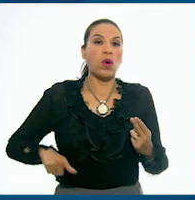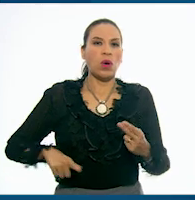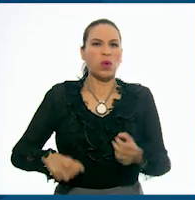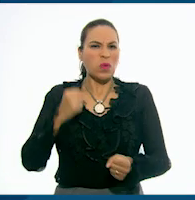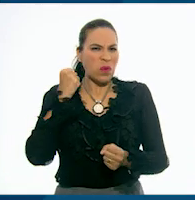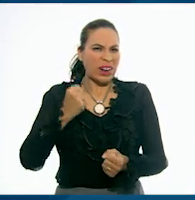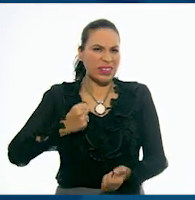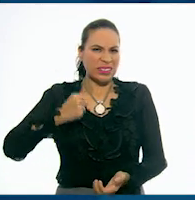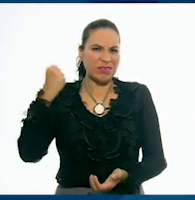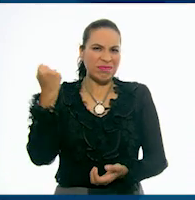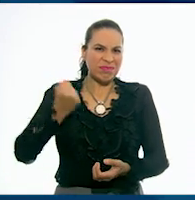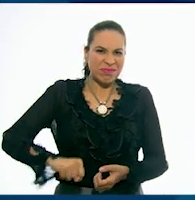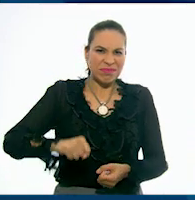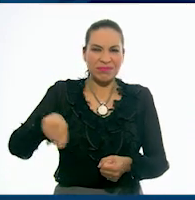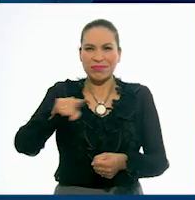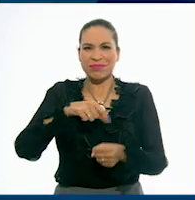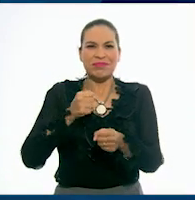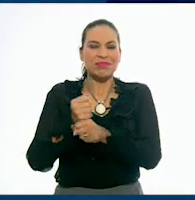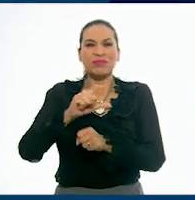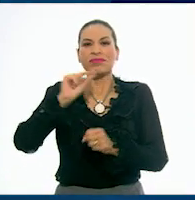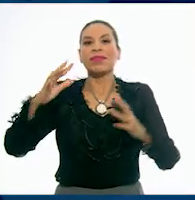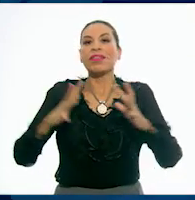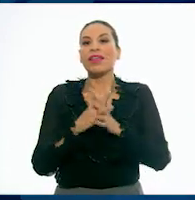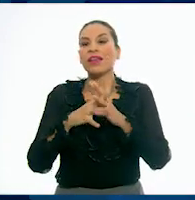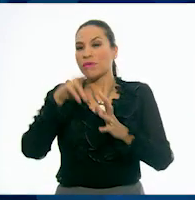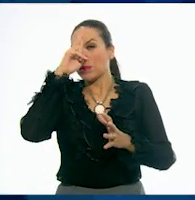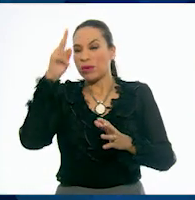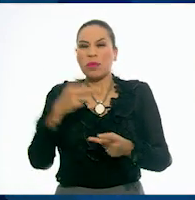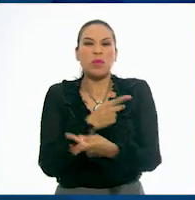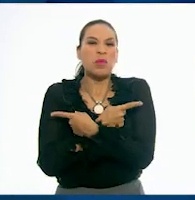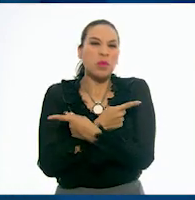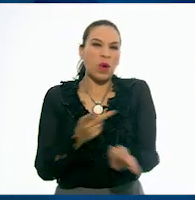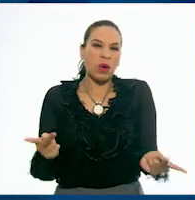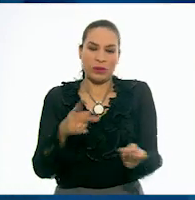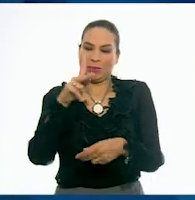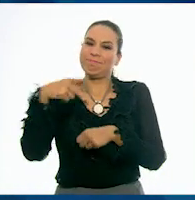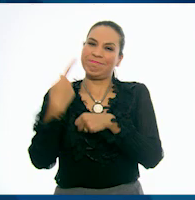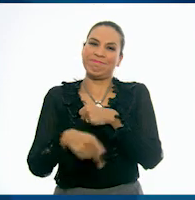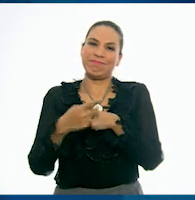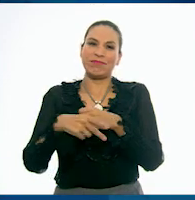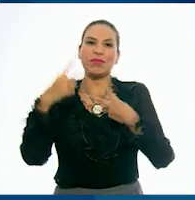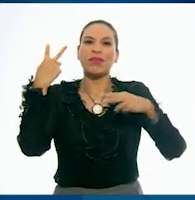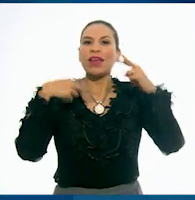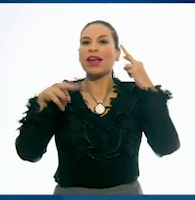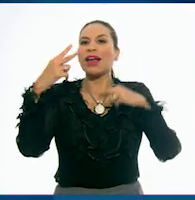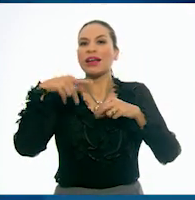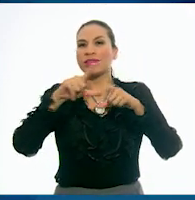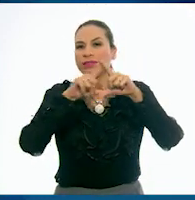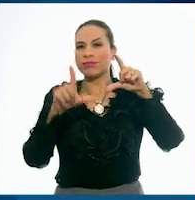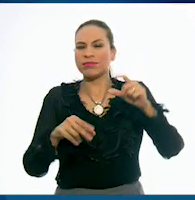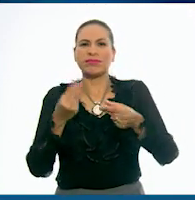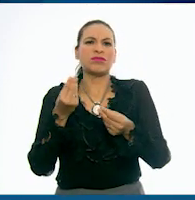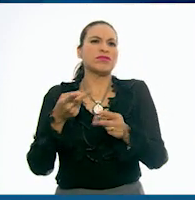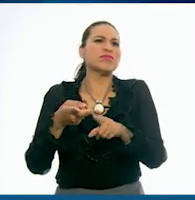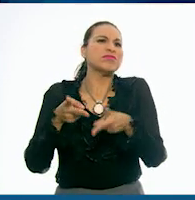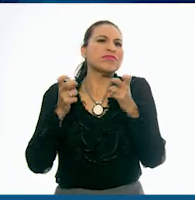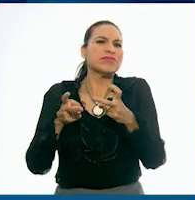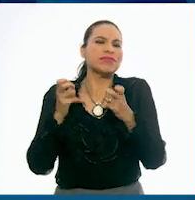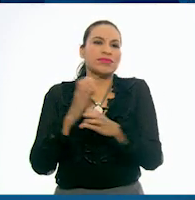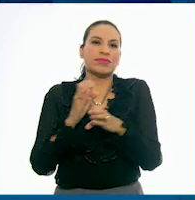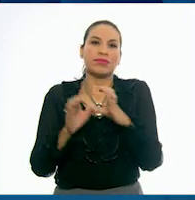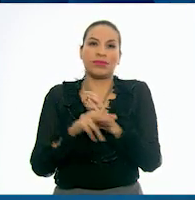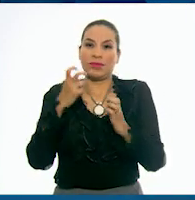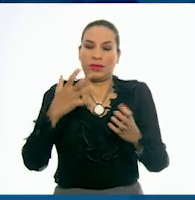con mano dura, porque después de tantas guerras y con tanta pobreza, era muy peligroso viajar por el país debido a los múltiples atracos, y